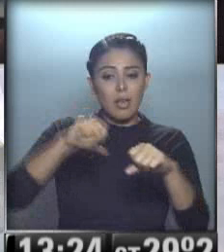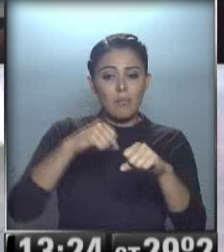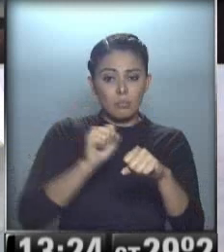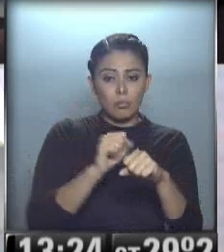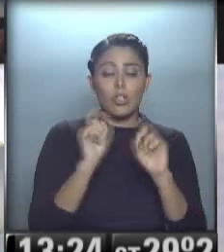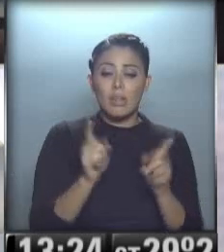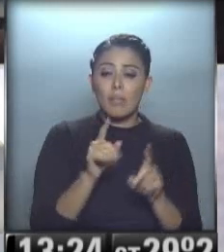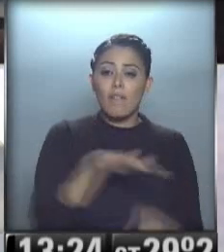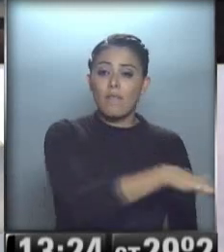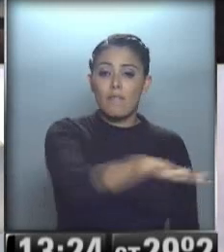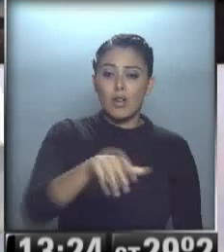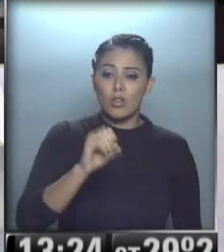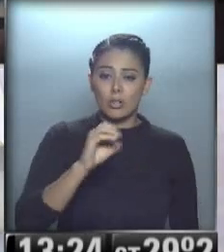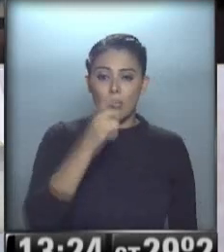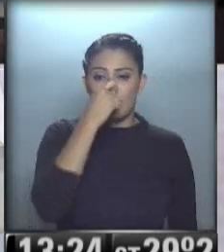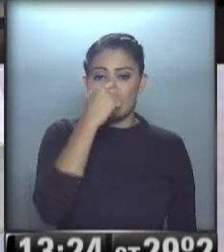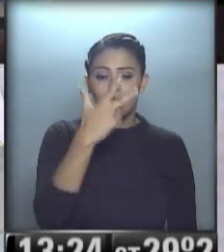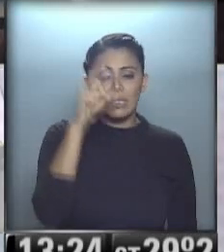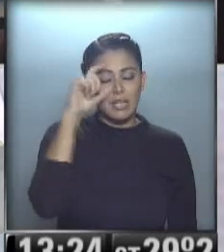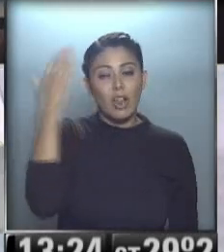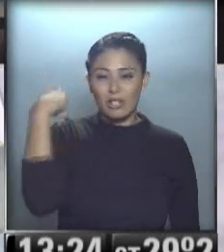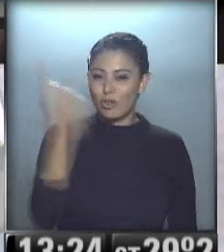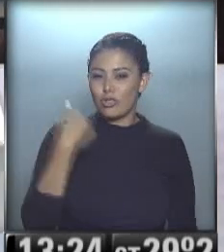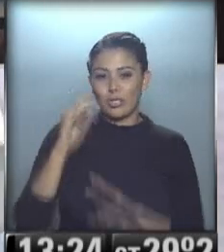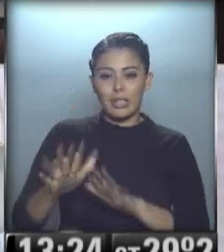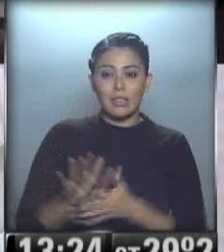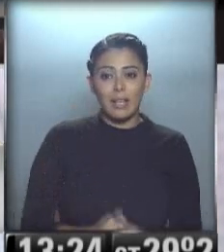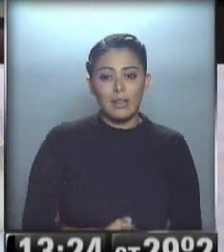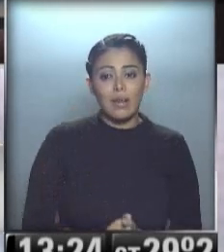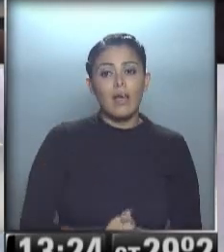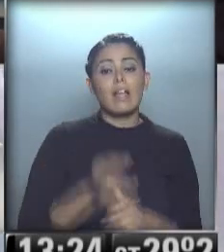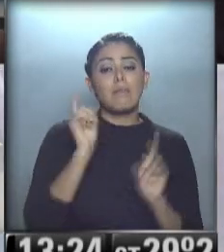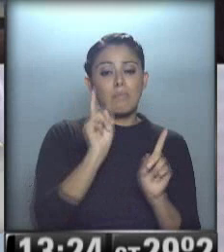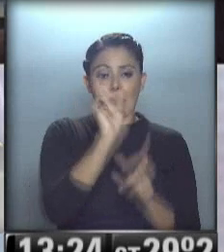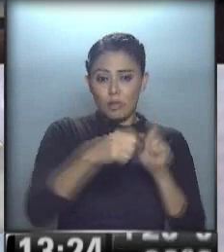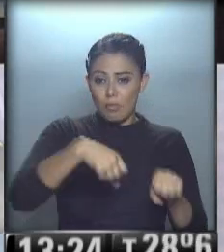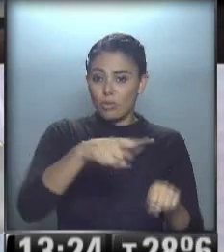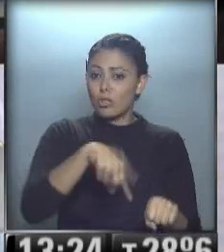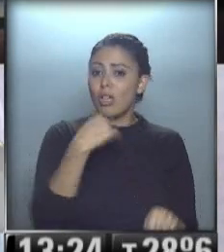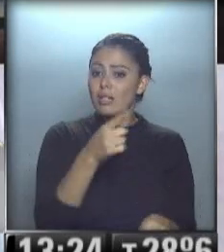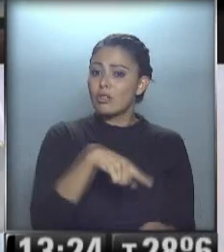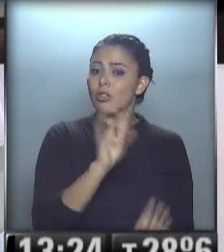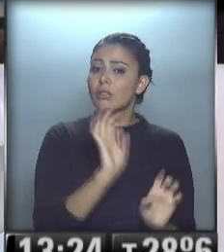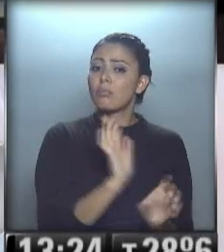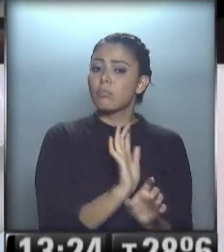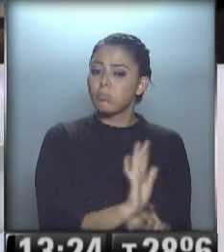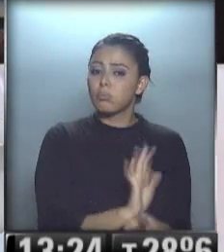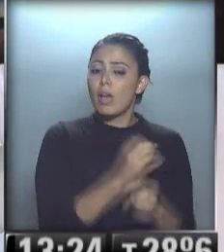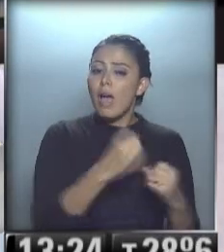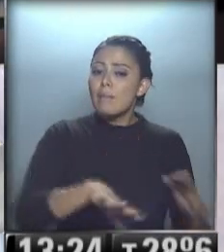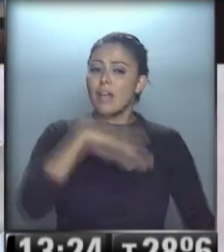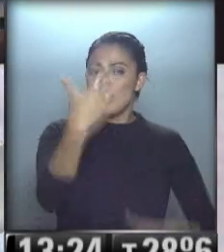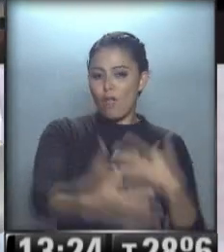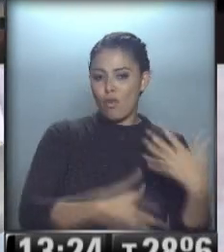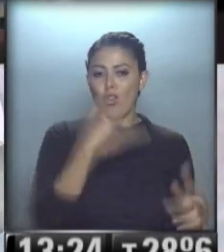además en el barrio 23 de enero donde estuvimos ayer nos decían los famosos motoqueros que ellos también se consideran la vanguardia de la revolución